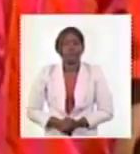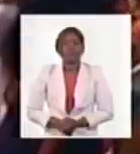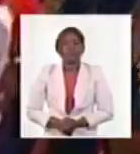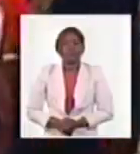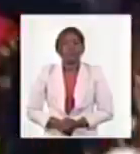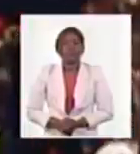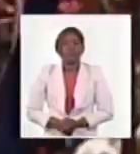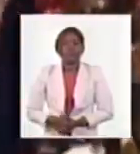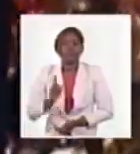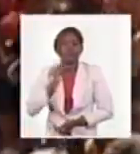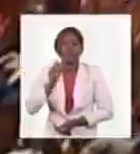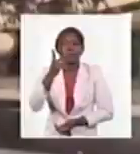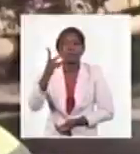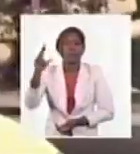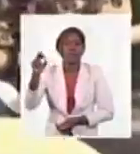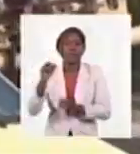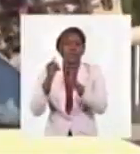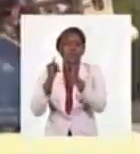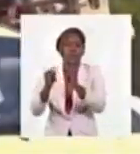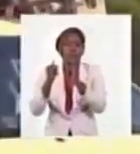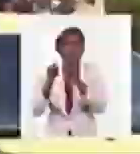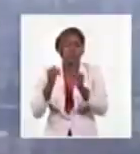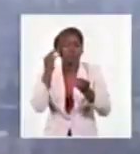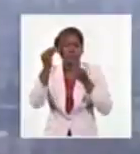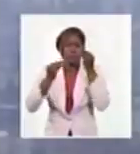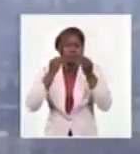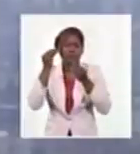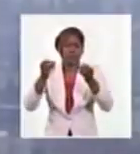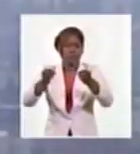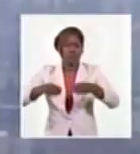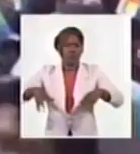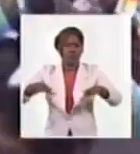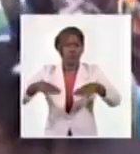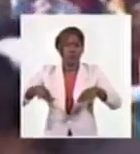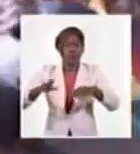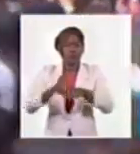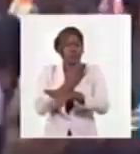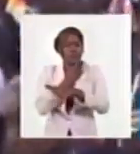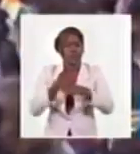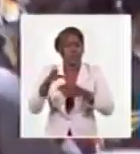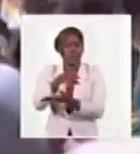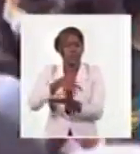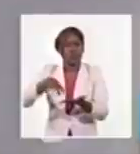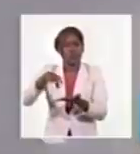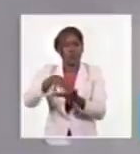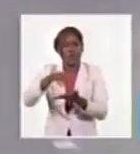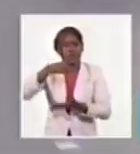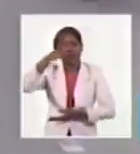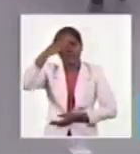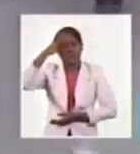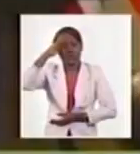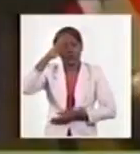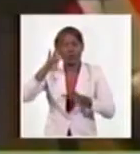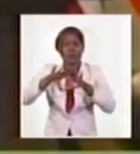Más de 20 años informando y valorando los acontecimientos que han estremecido la región y el mundo.